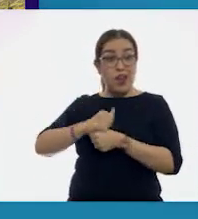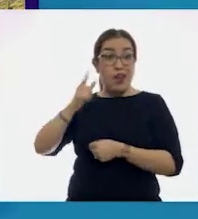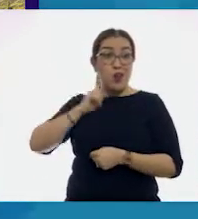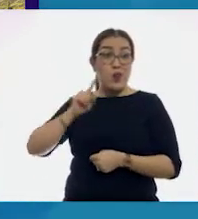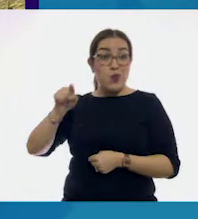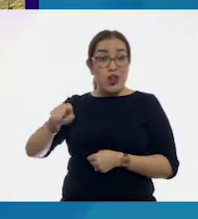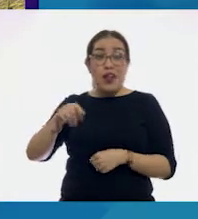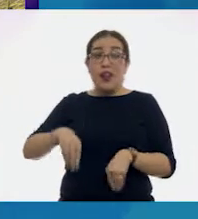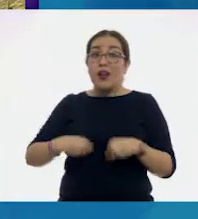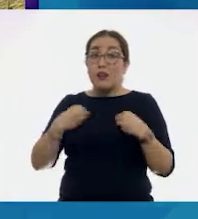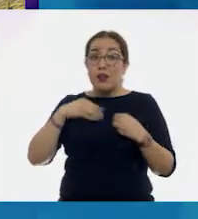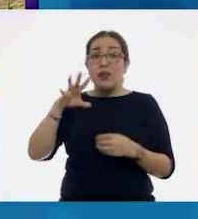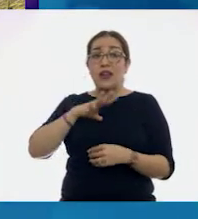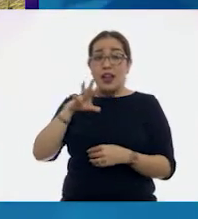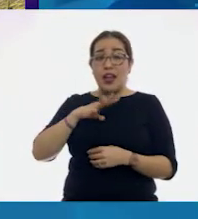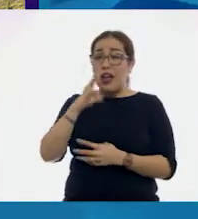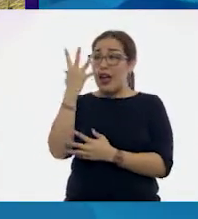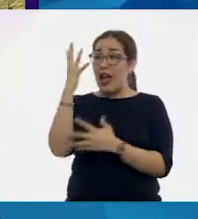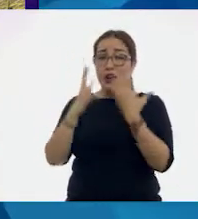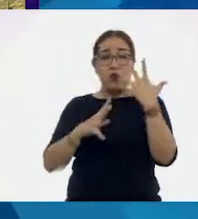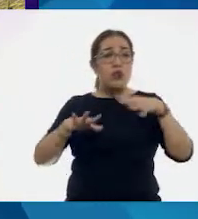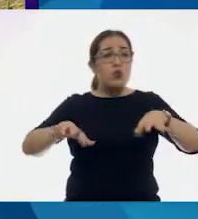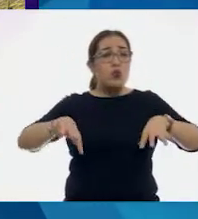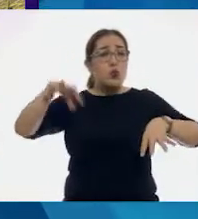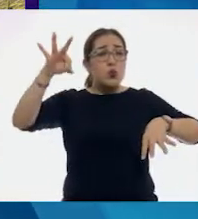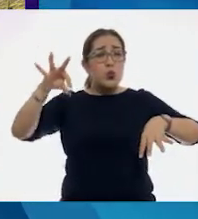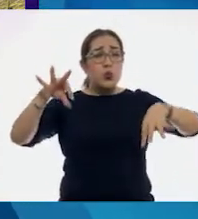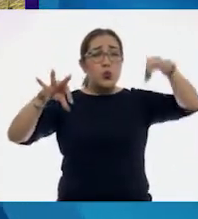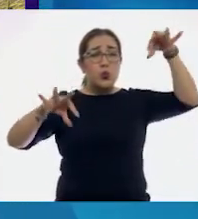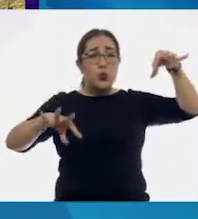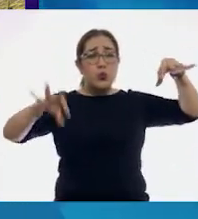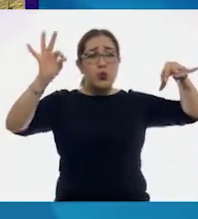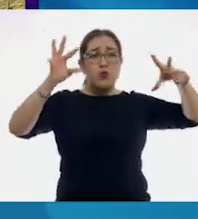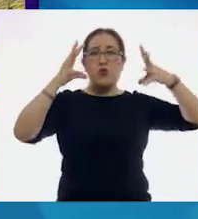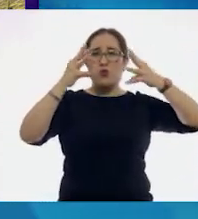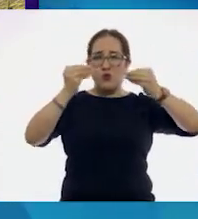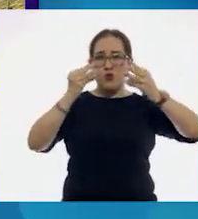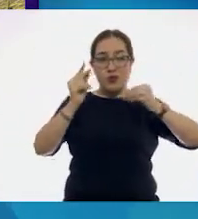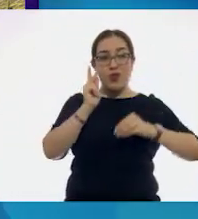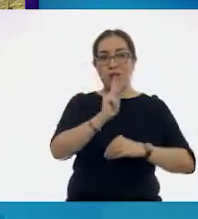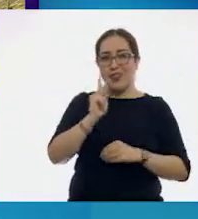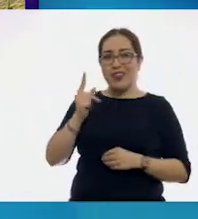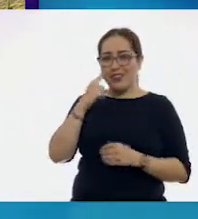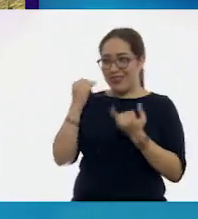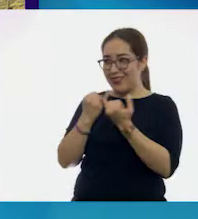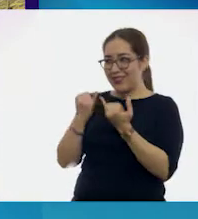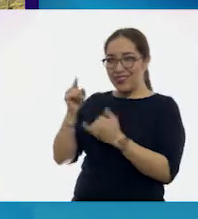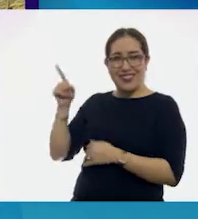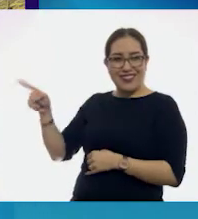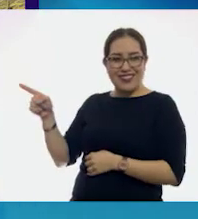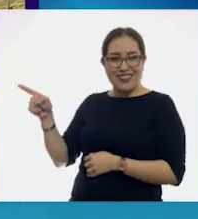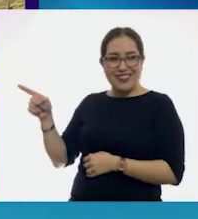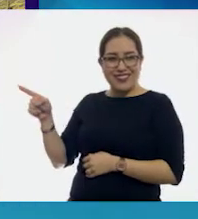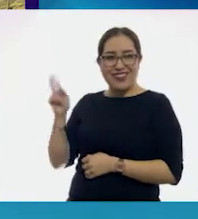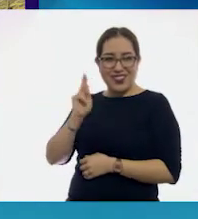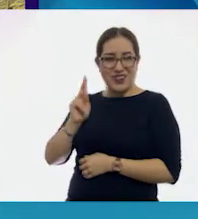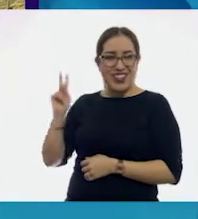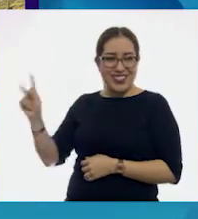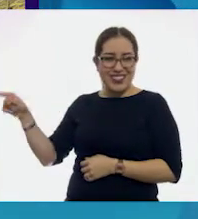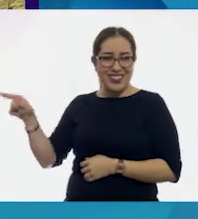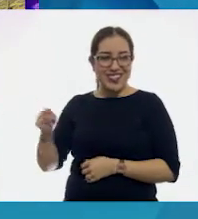bosque de coníferas, con mucha humedad y árboles. Se parece mucho a la imagen que apareció en la pantalla. Ah, muy